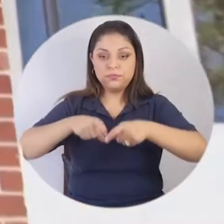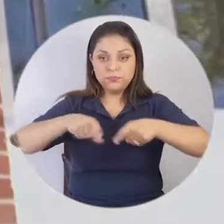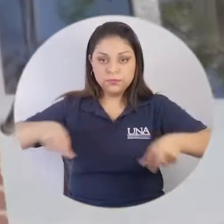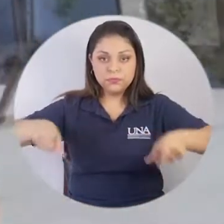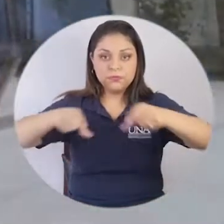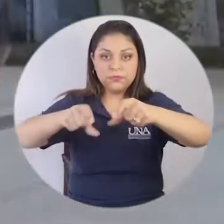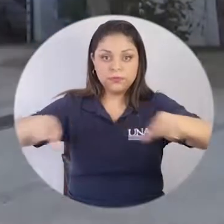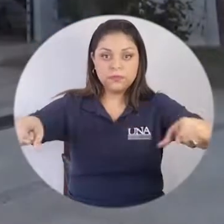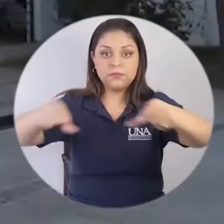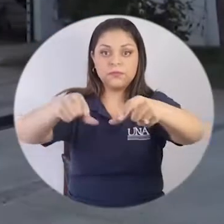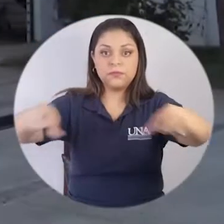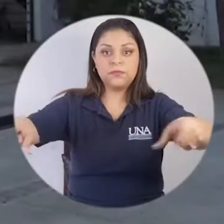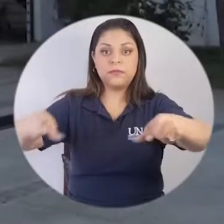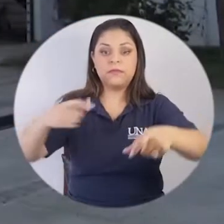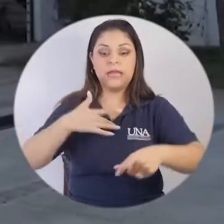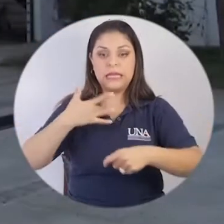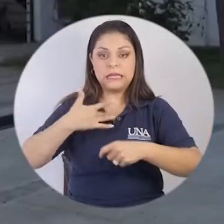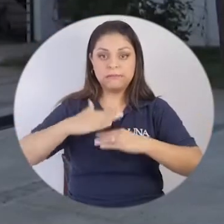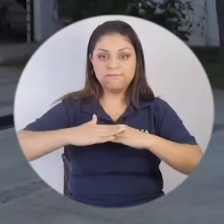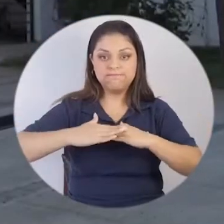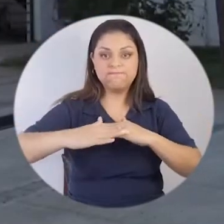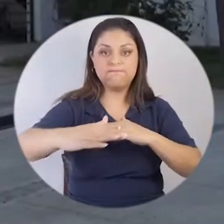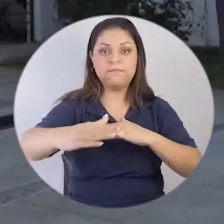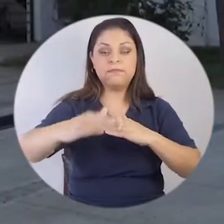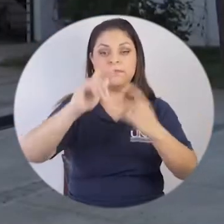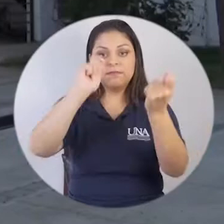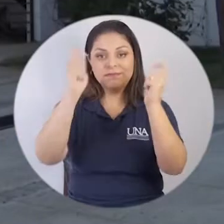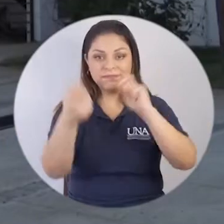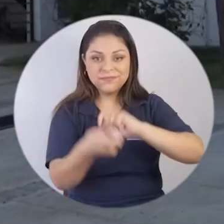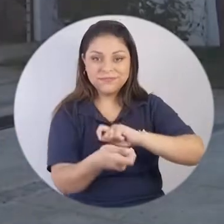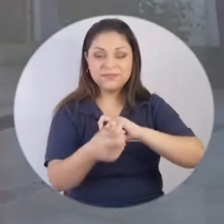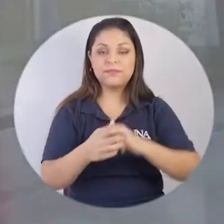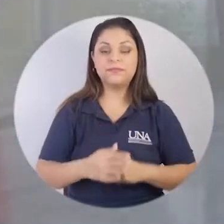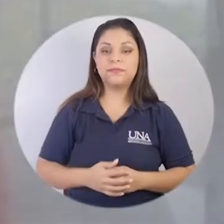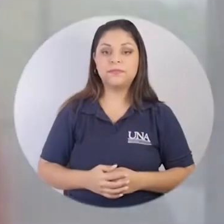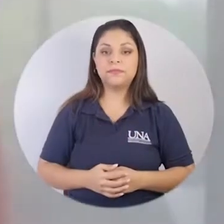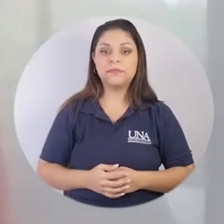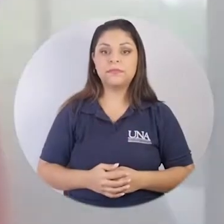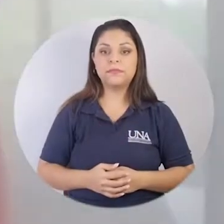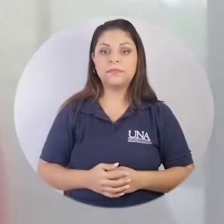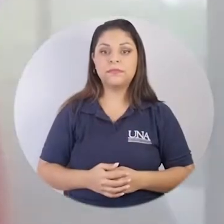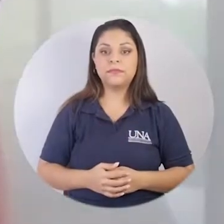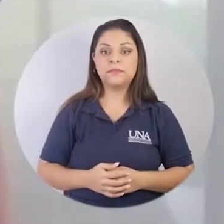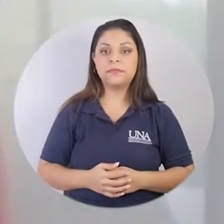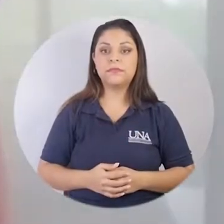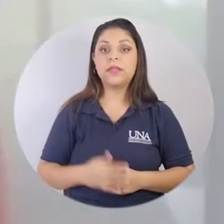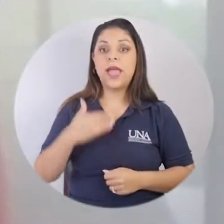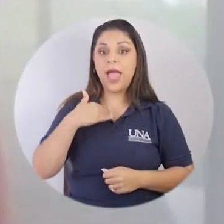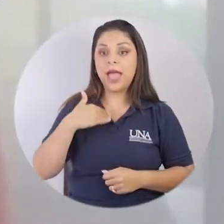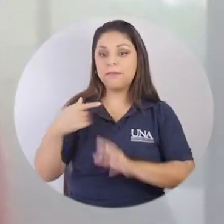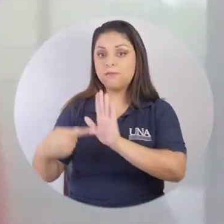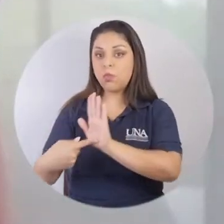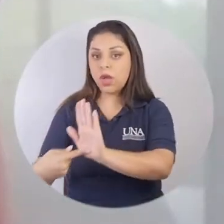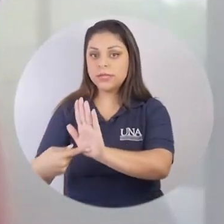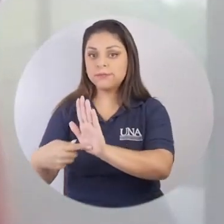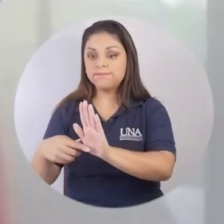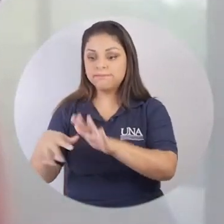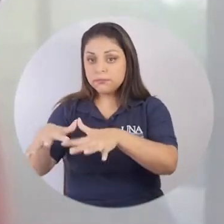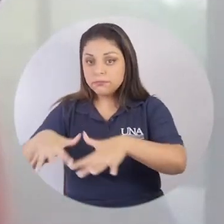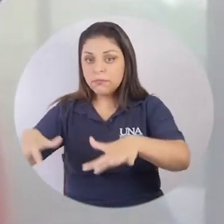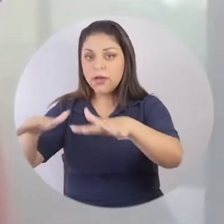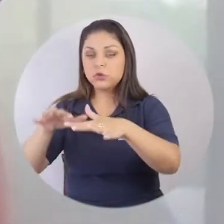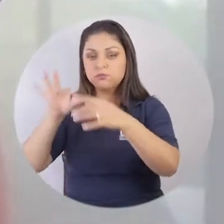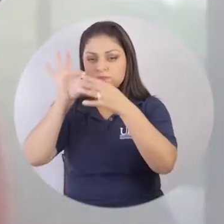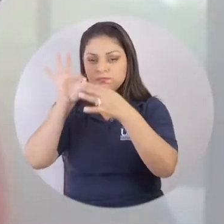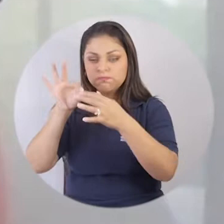podotáctiles, el reacondicionamiento de las aceras también, la demarcación de los espacios exclusivos para personas